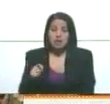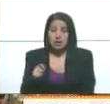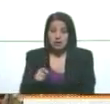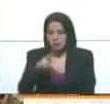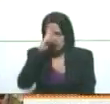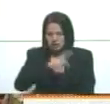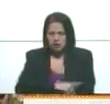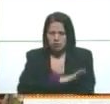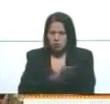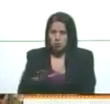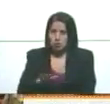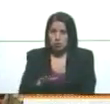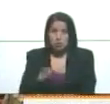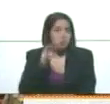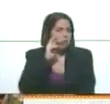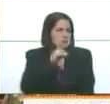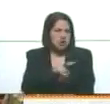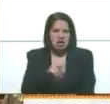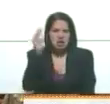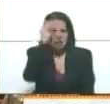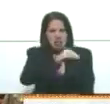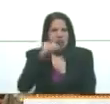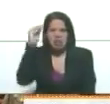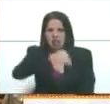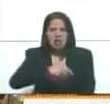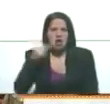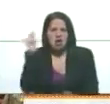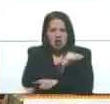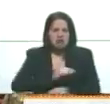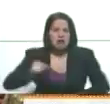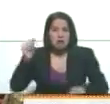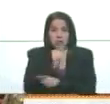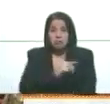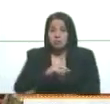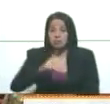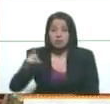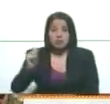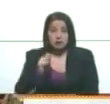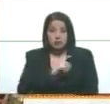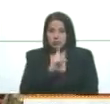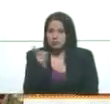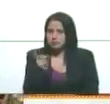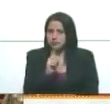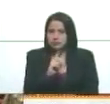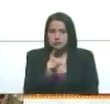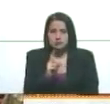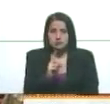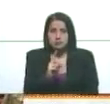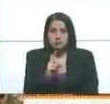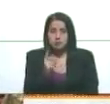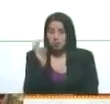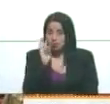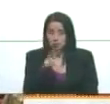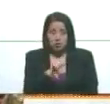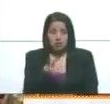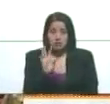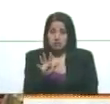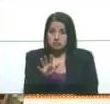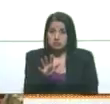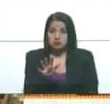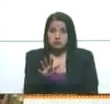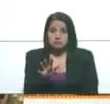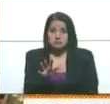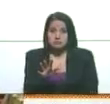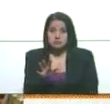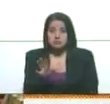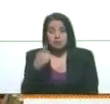profundamente. No nos verán a nosotros nunca atacando un partido del Gran Polo Patriótico. No. No nos verán.